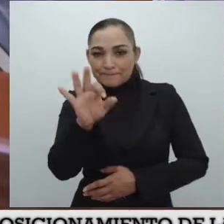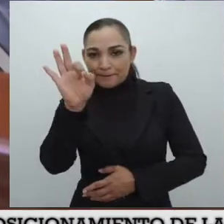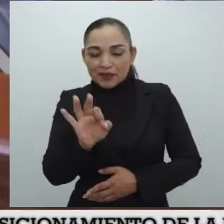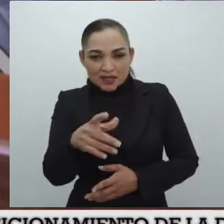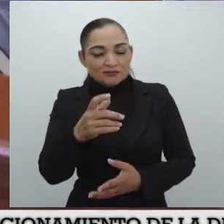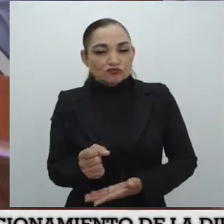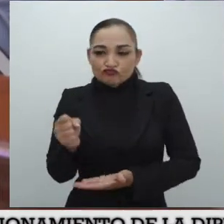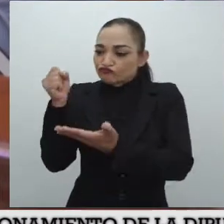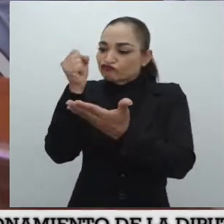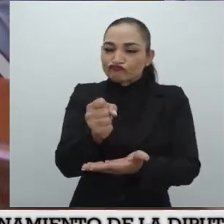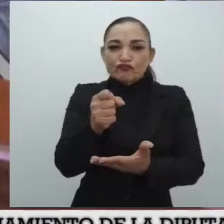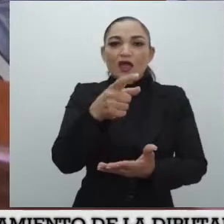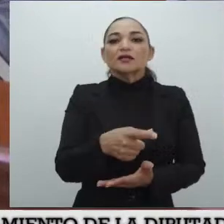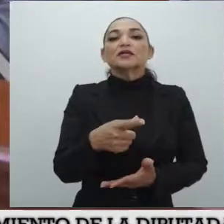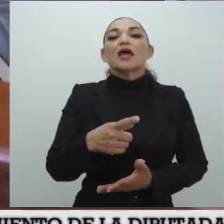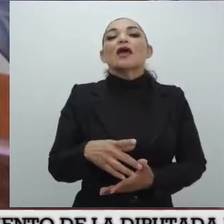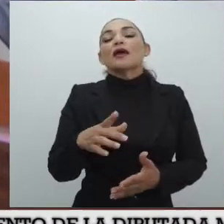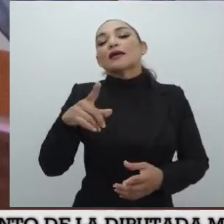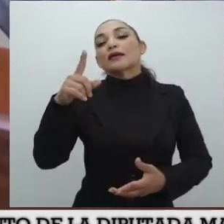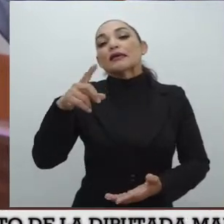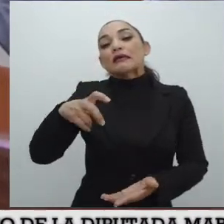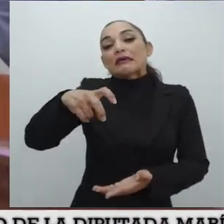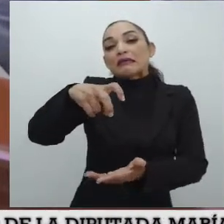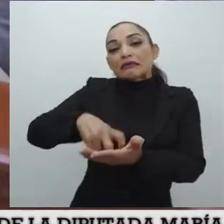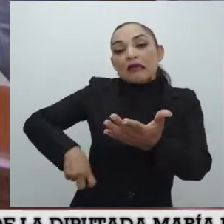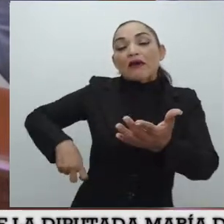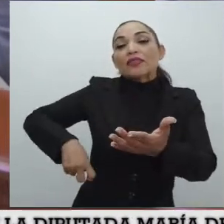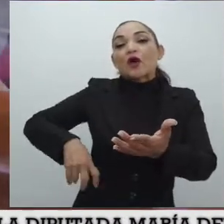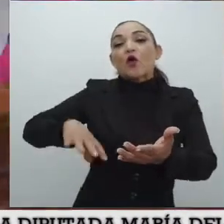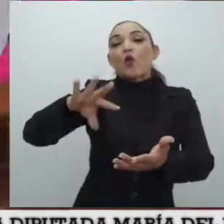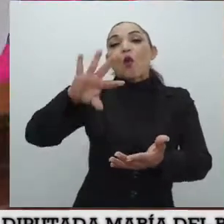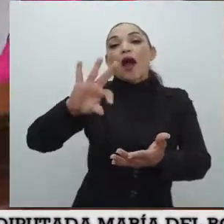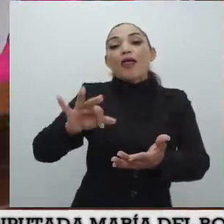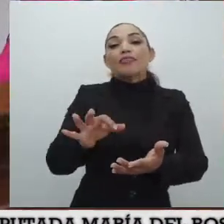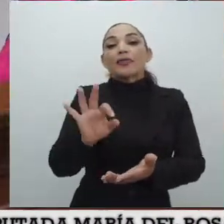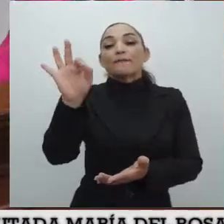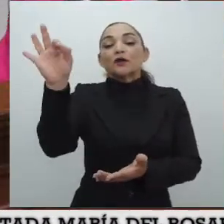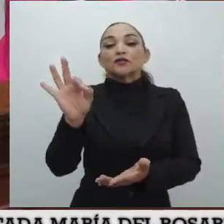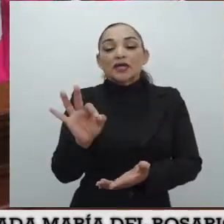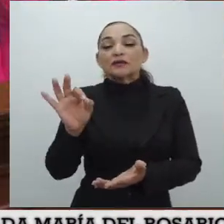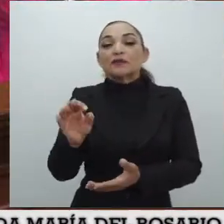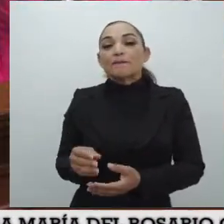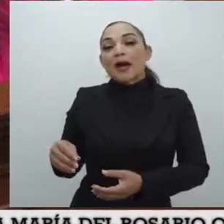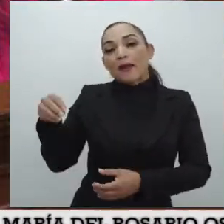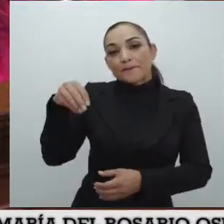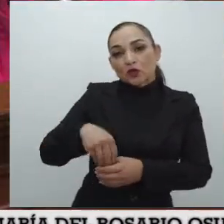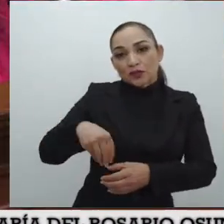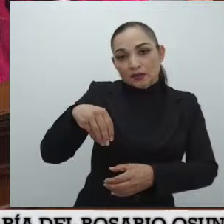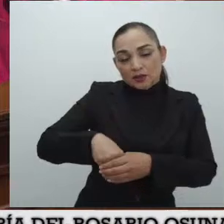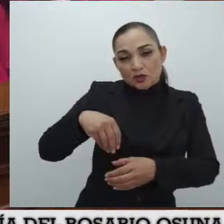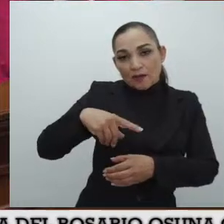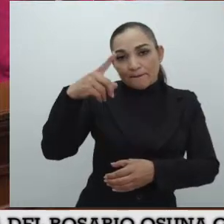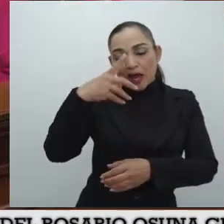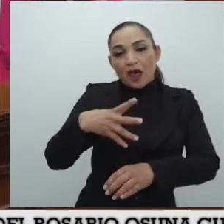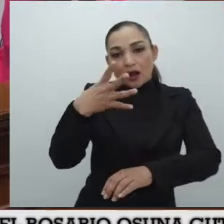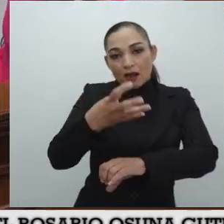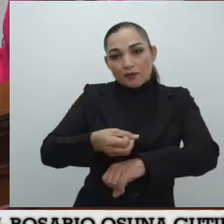va a estar descontando el 40% del fondo de aportaciones múltiples que es para resolver problemas de infraestructura